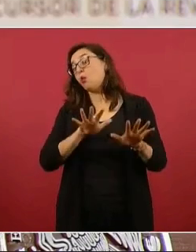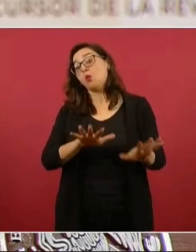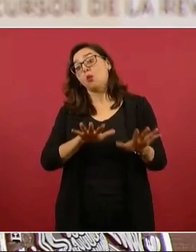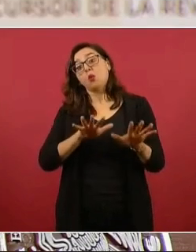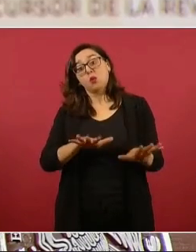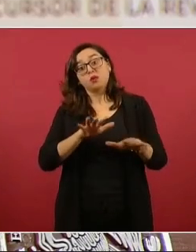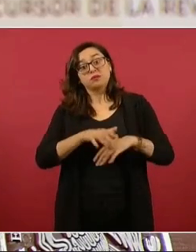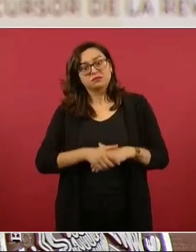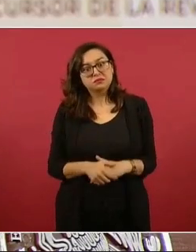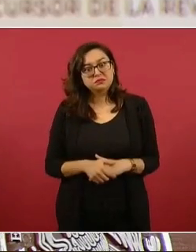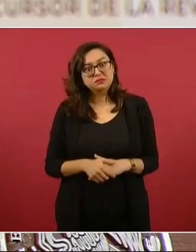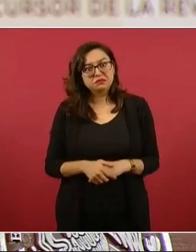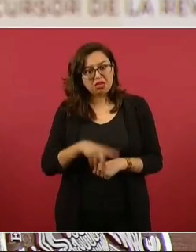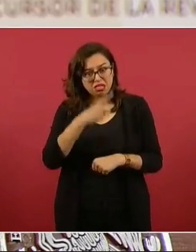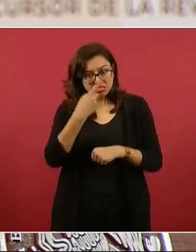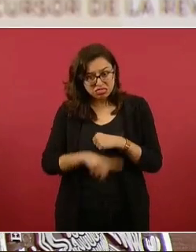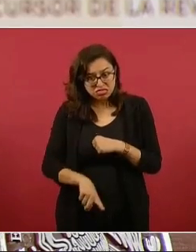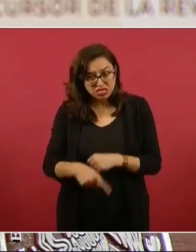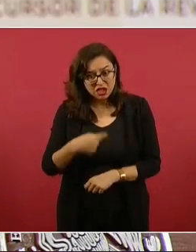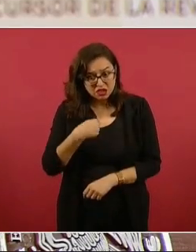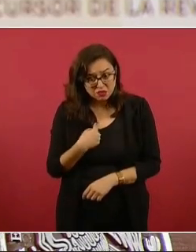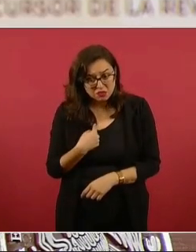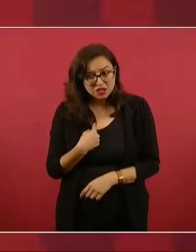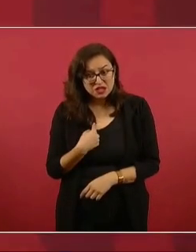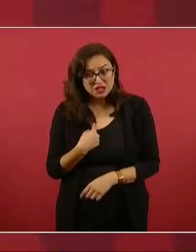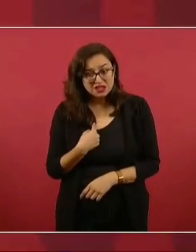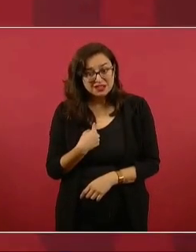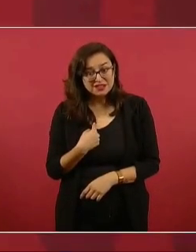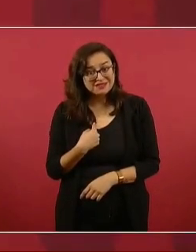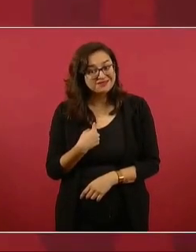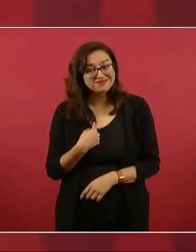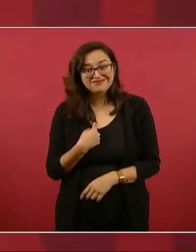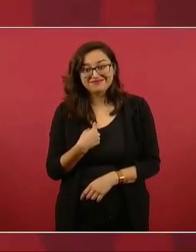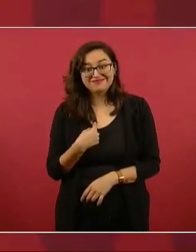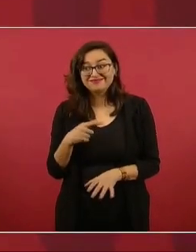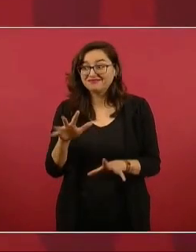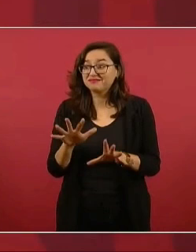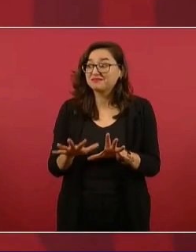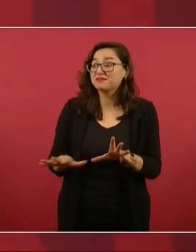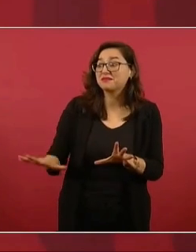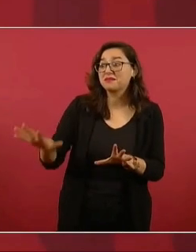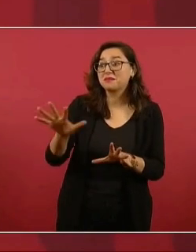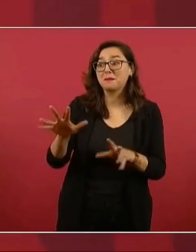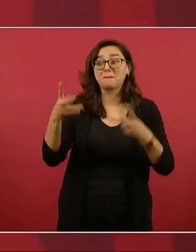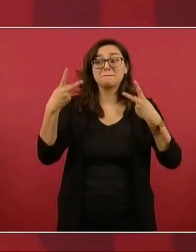¿A quién perjudican? Al pueblo.